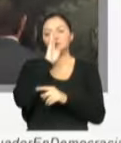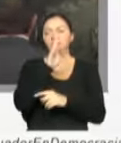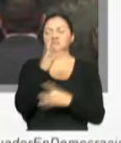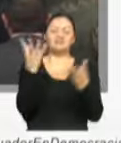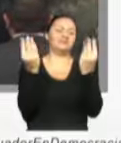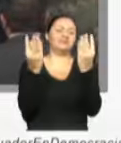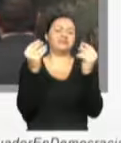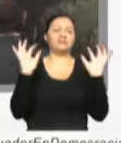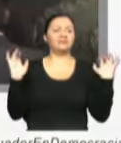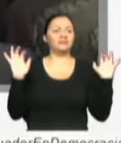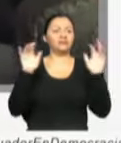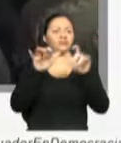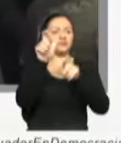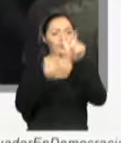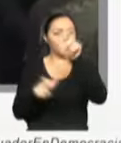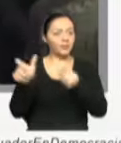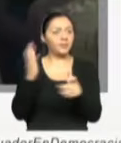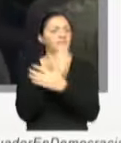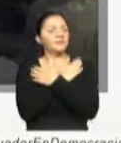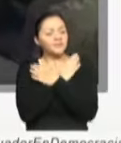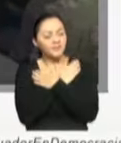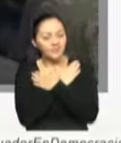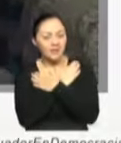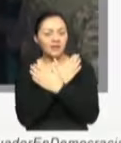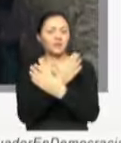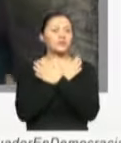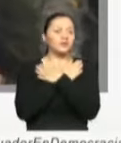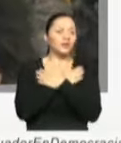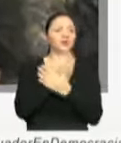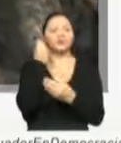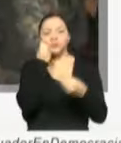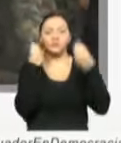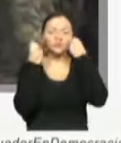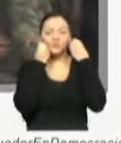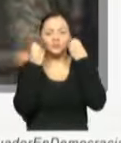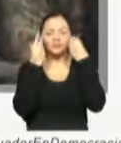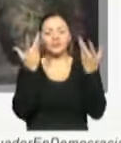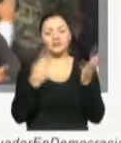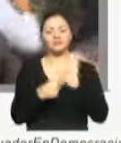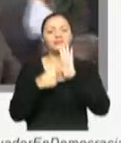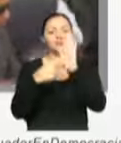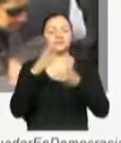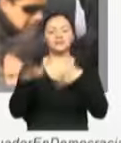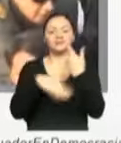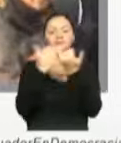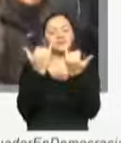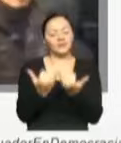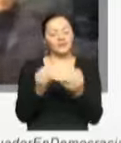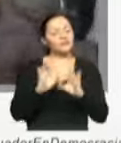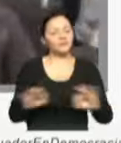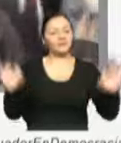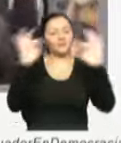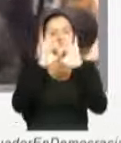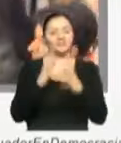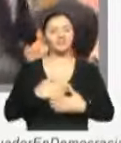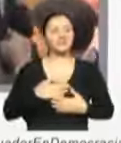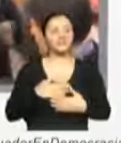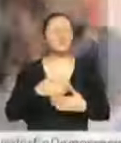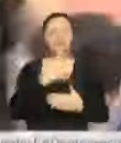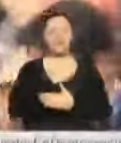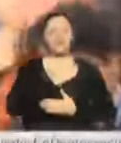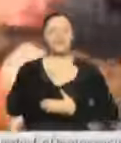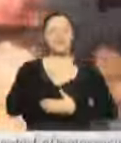cientos de ciudadanos que le saludan y que sin duda se han dado cita para presenciar este momento. Saludando